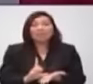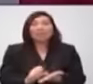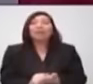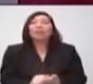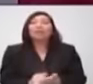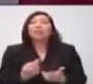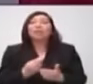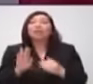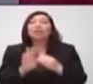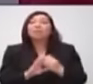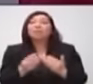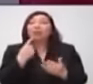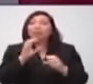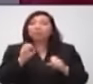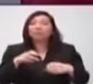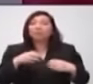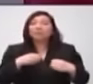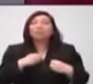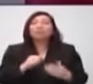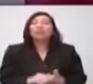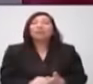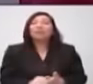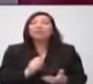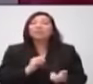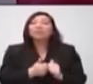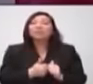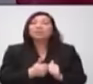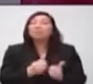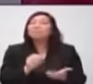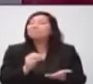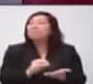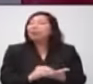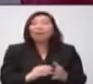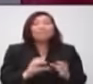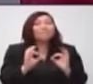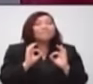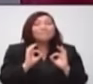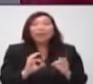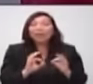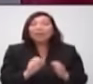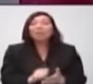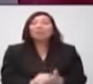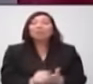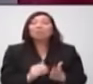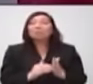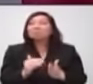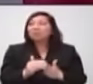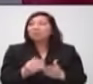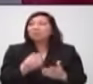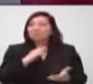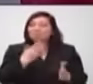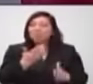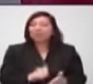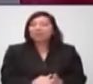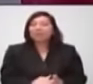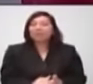un recurso de amparo admitido, se ha convertido en la vía más peligrosa y de mayor índice de